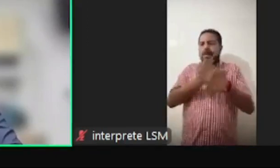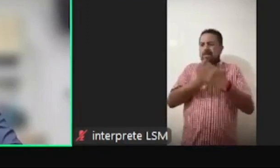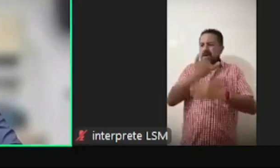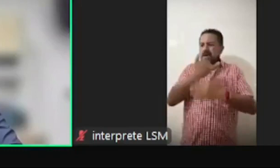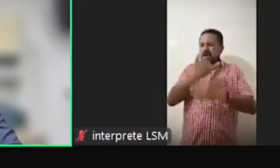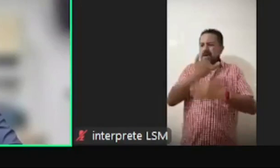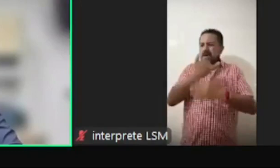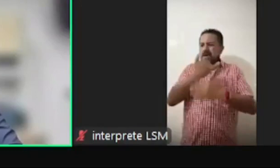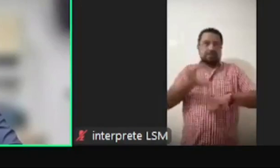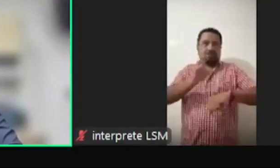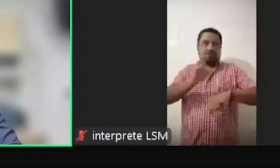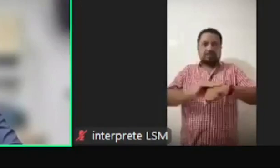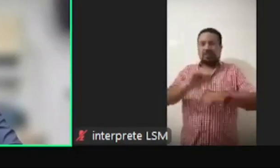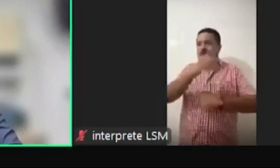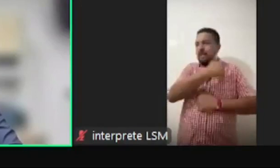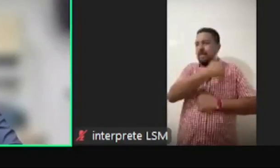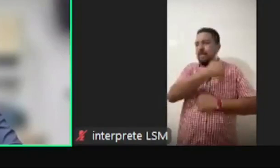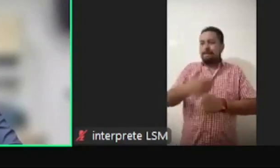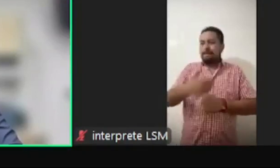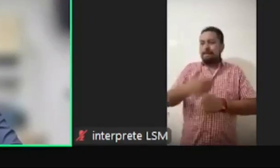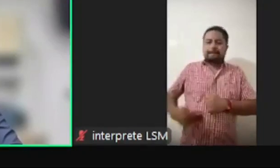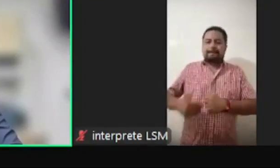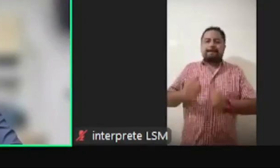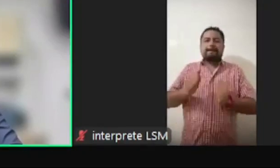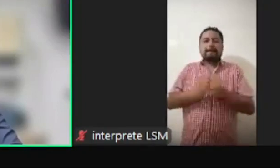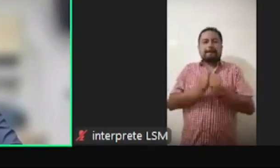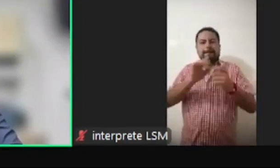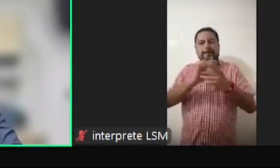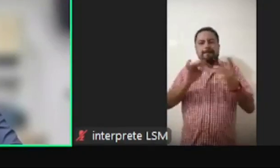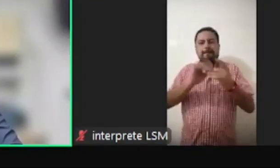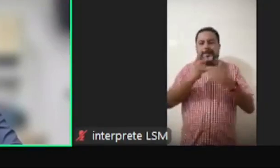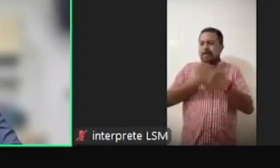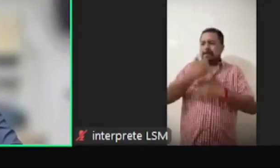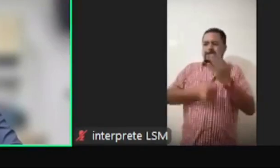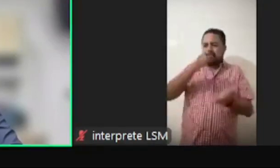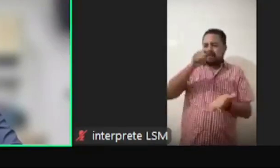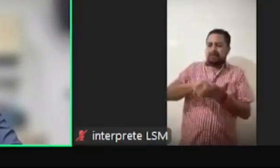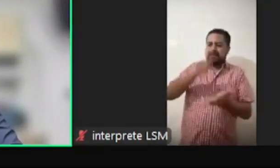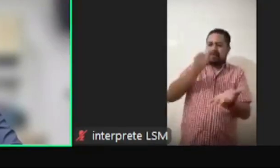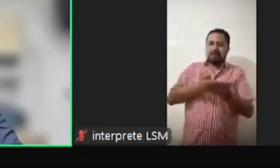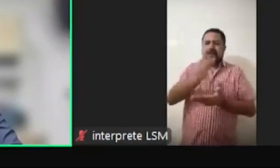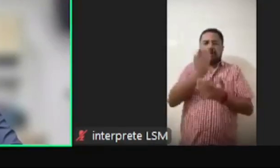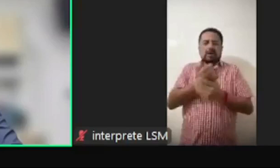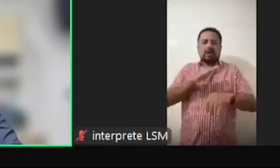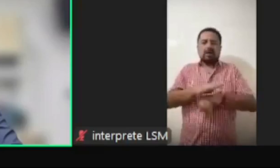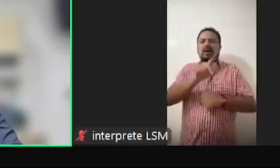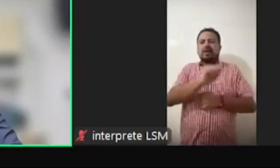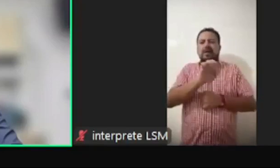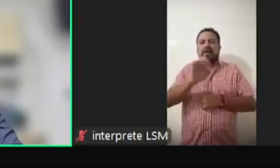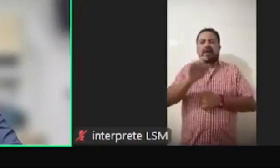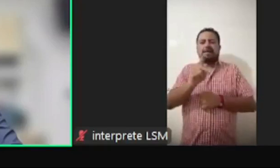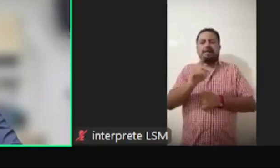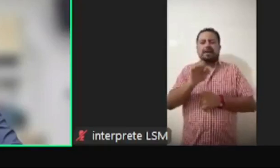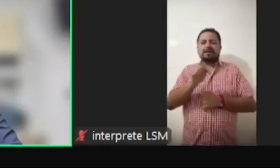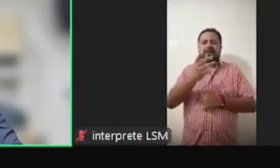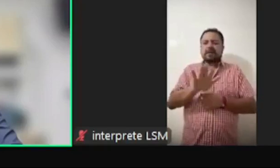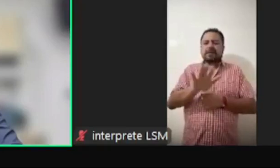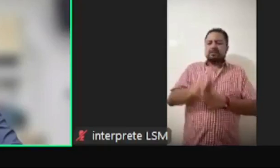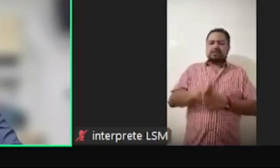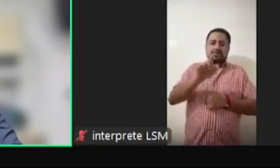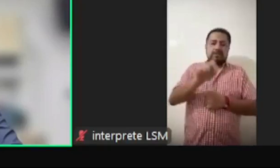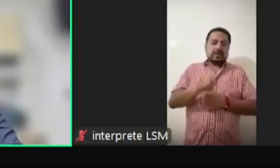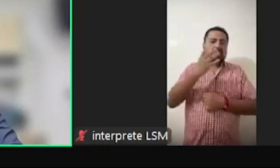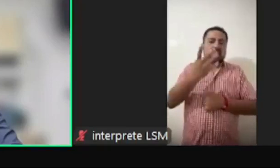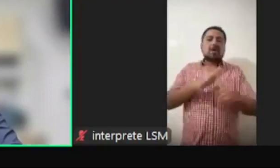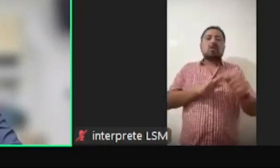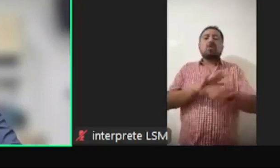su autorización, magistrada presidenta, doy cuenta con el proyecto de sentencia relativo al expediente número TE, /PES, /10, /2024, que somete a